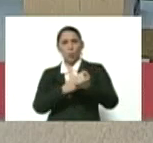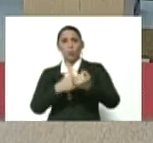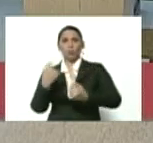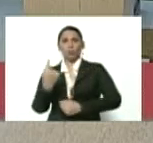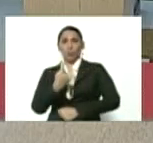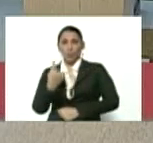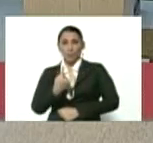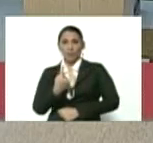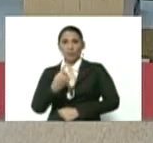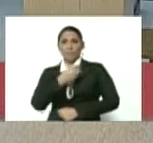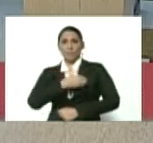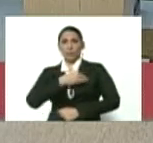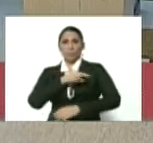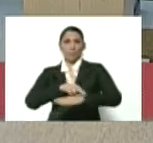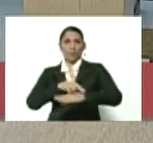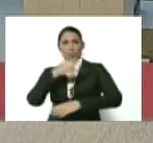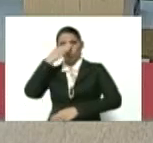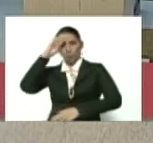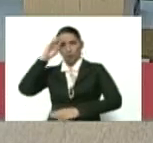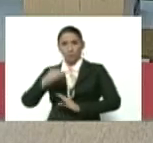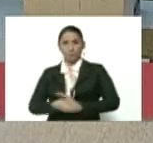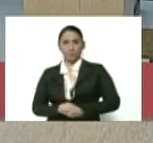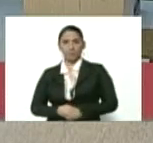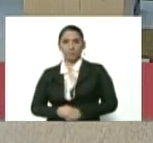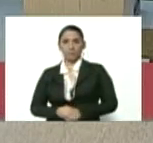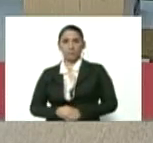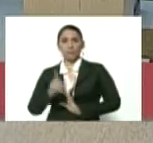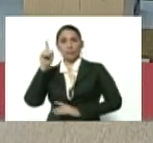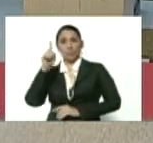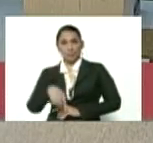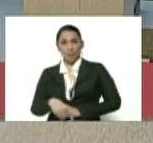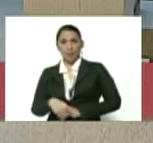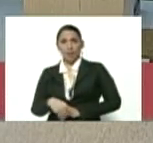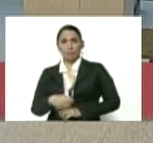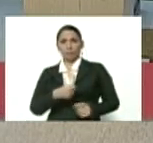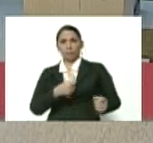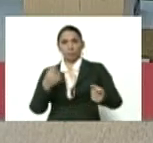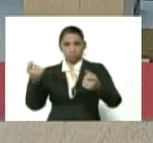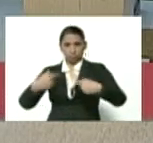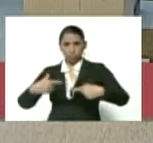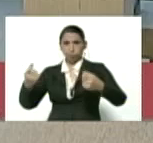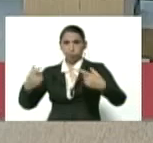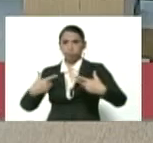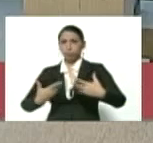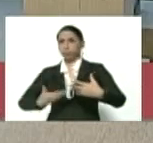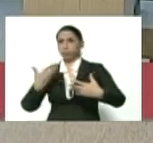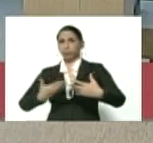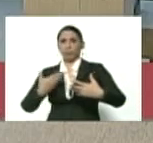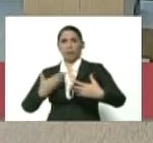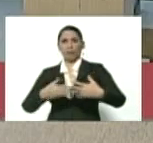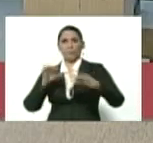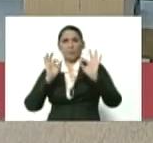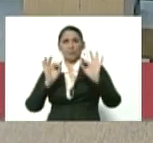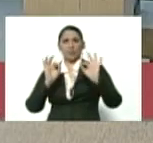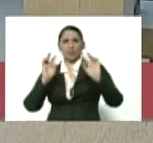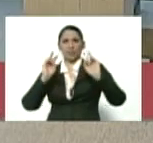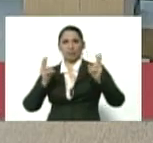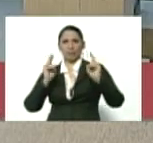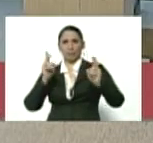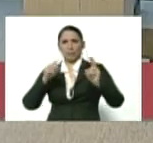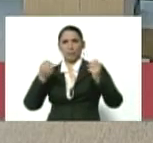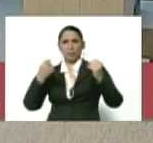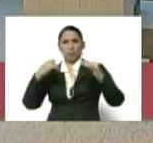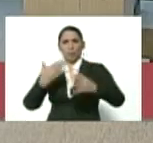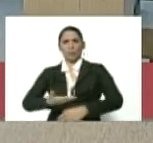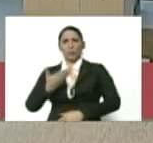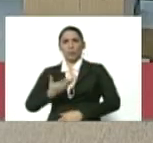a través de la misión médica Barrio Adentro, sino también con el envío de importantes especialistas en la materia y de un número